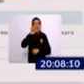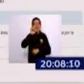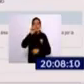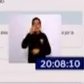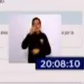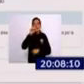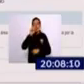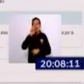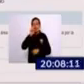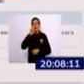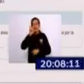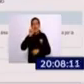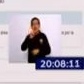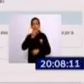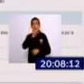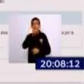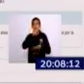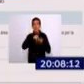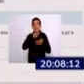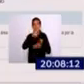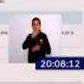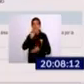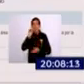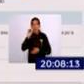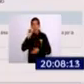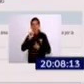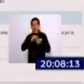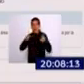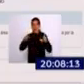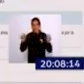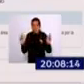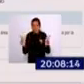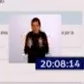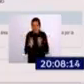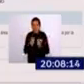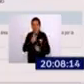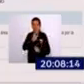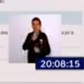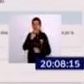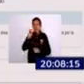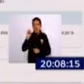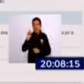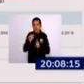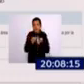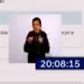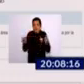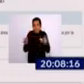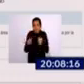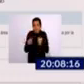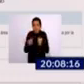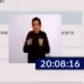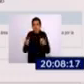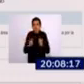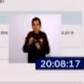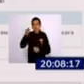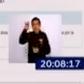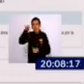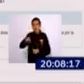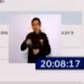de 1.030 hectáreas a 300 hectáreas? Por el sí, el